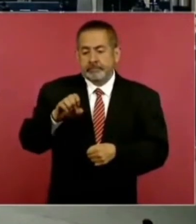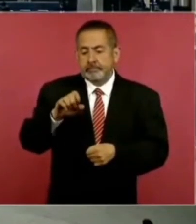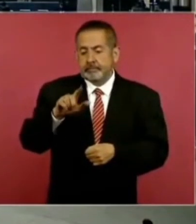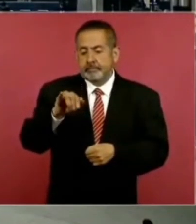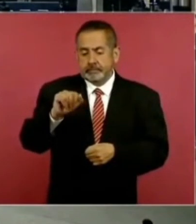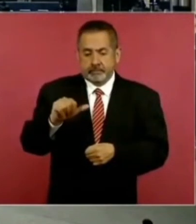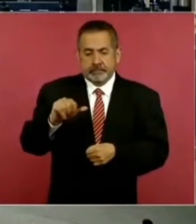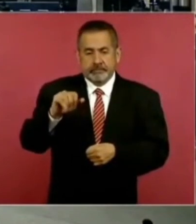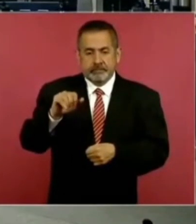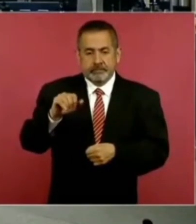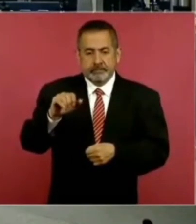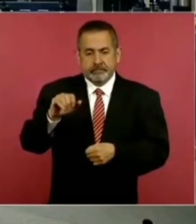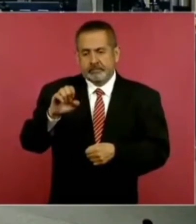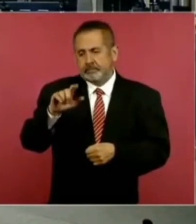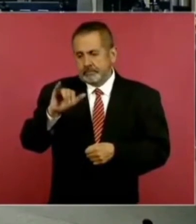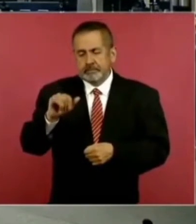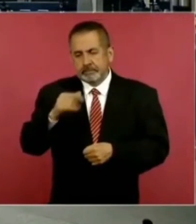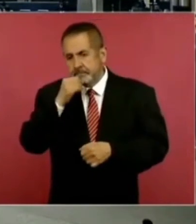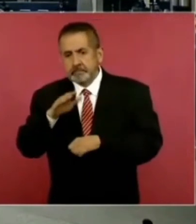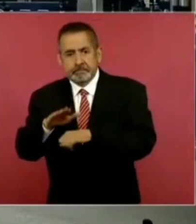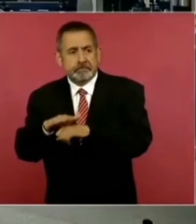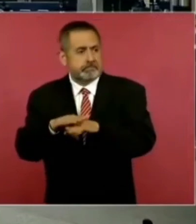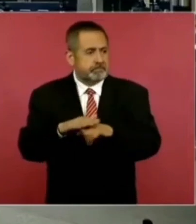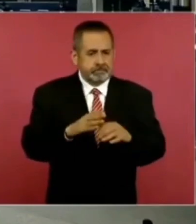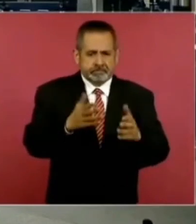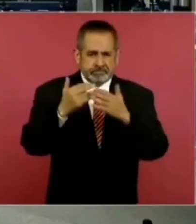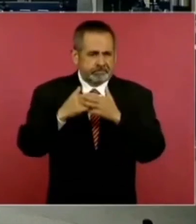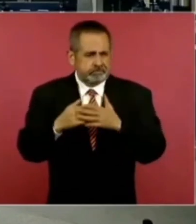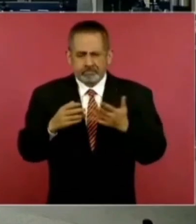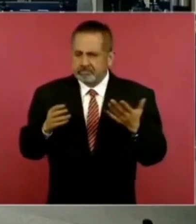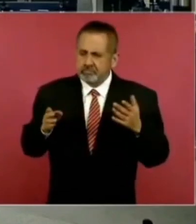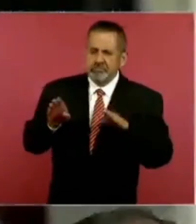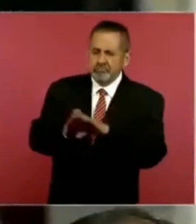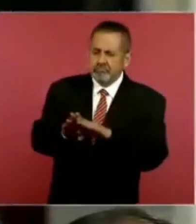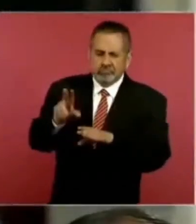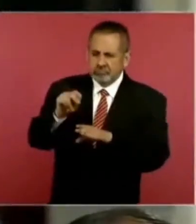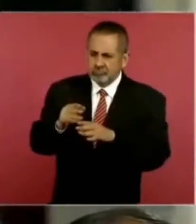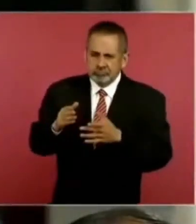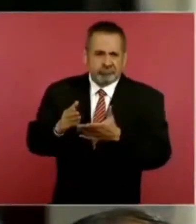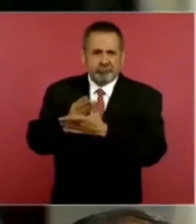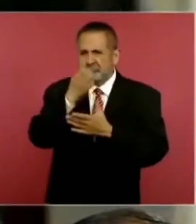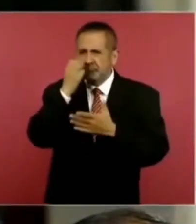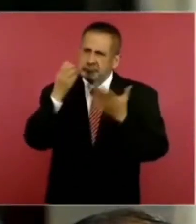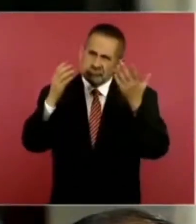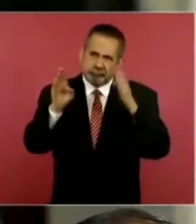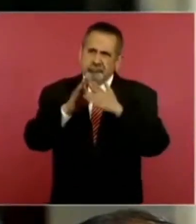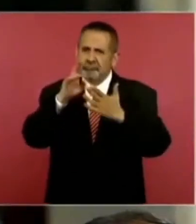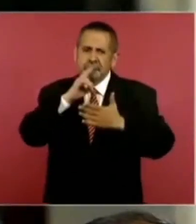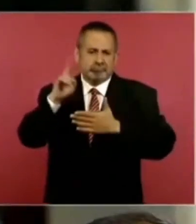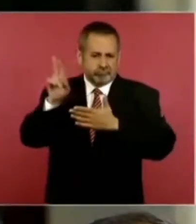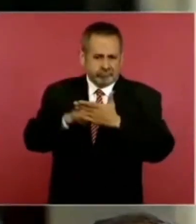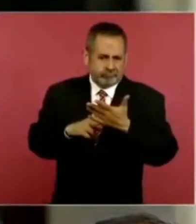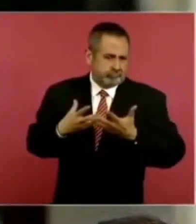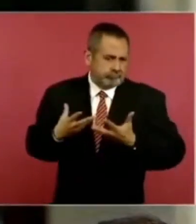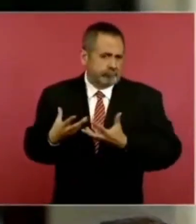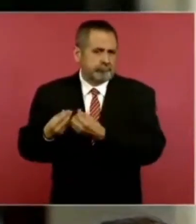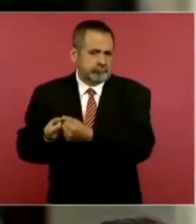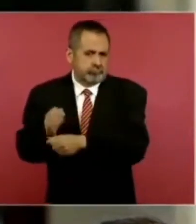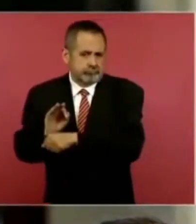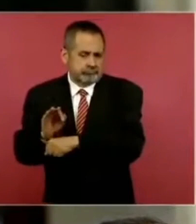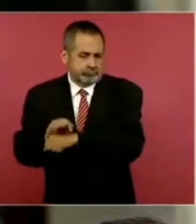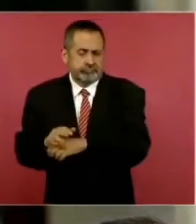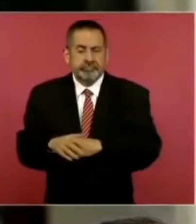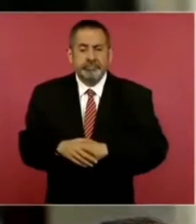el IA, el ISBI convocan a no permitir el acceso a clases ni al desarrollo de actividades en unión a sus compañeros de